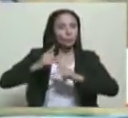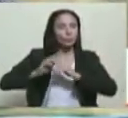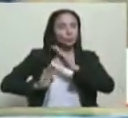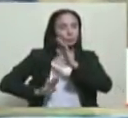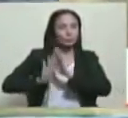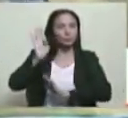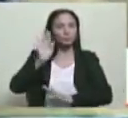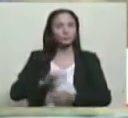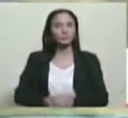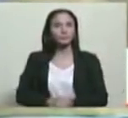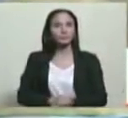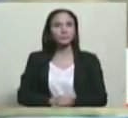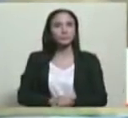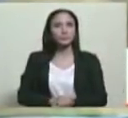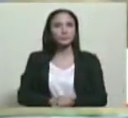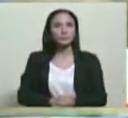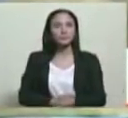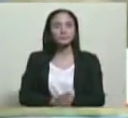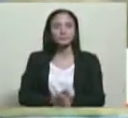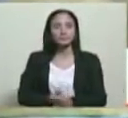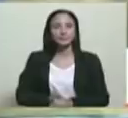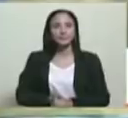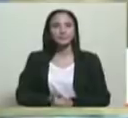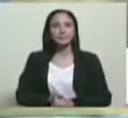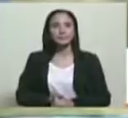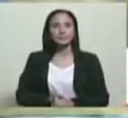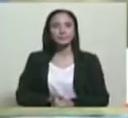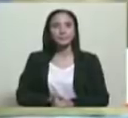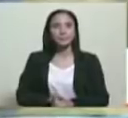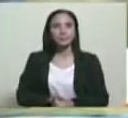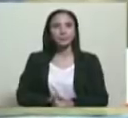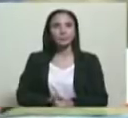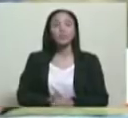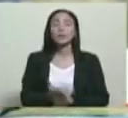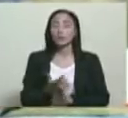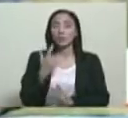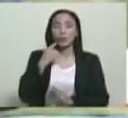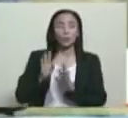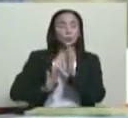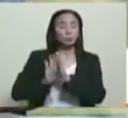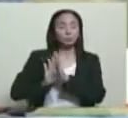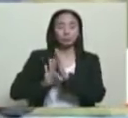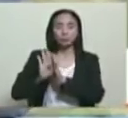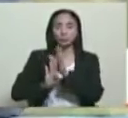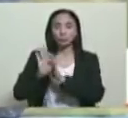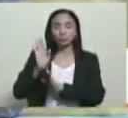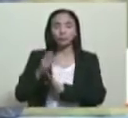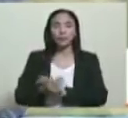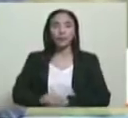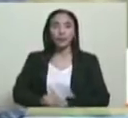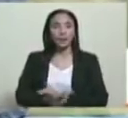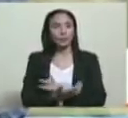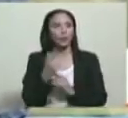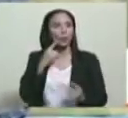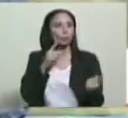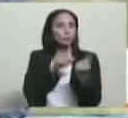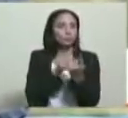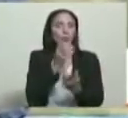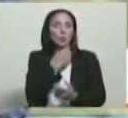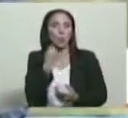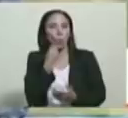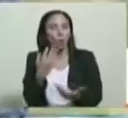en ese concepto de vuelta al campo. Pero también hemos ido fortaleciendo la institucionalidad que atiende a la juventud